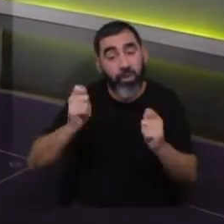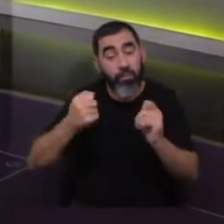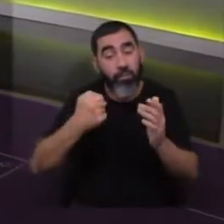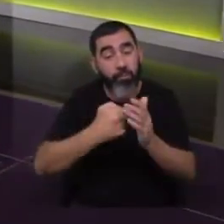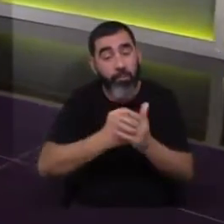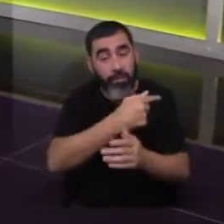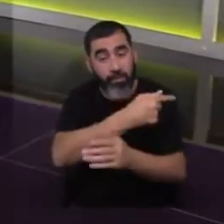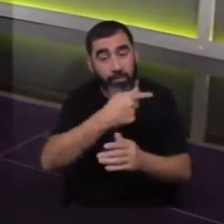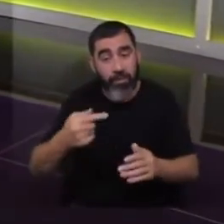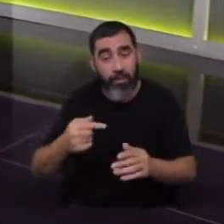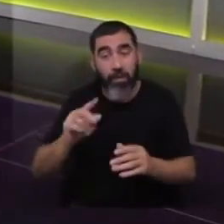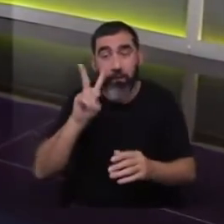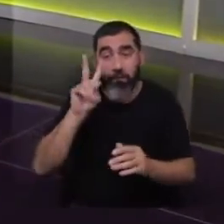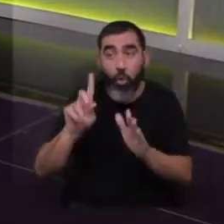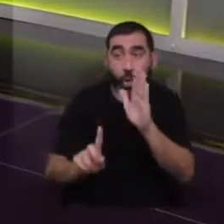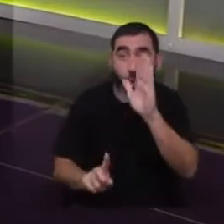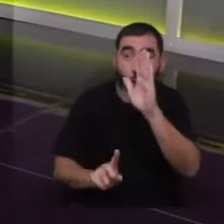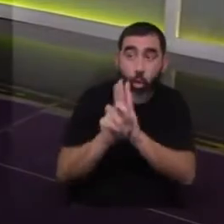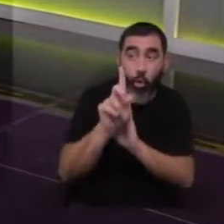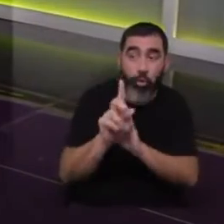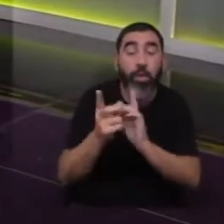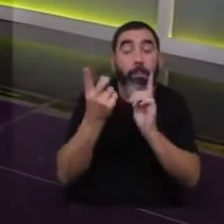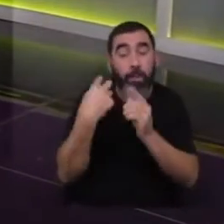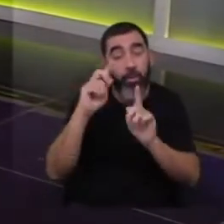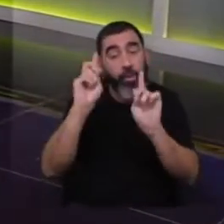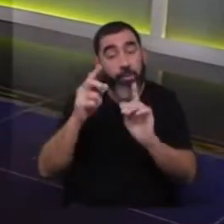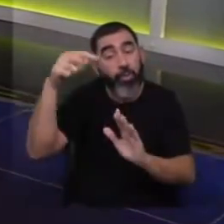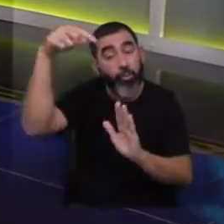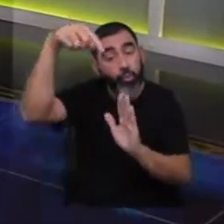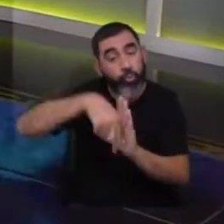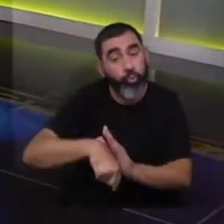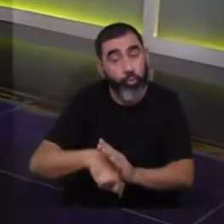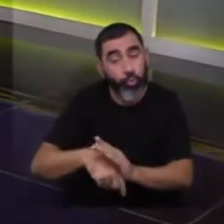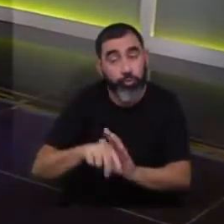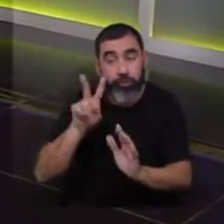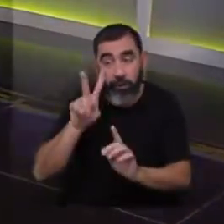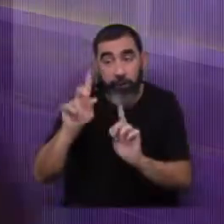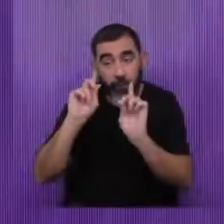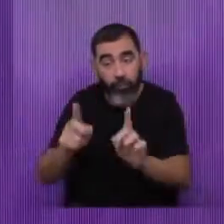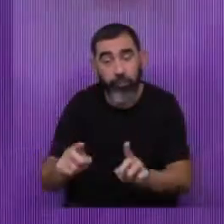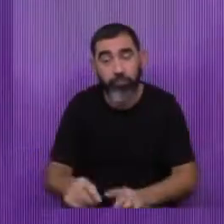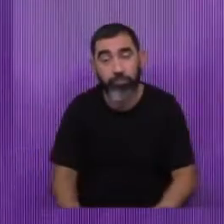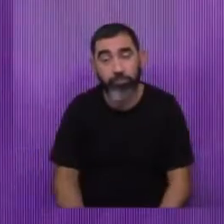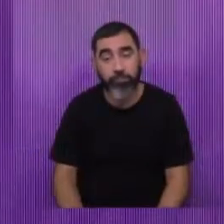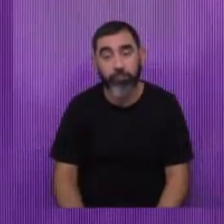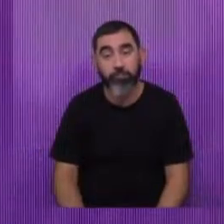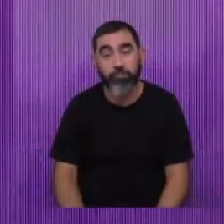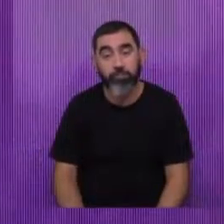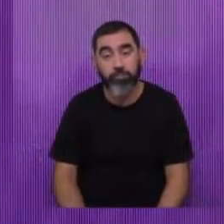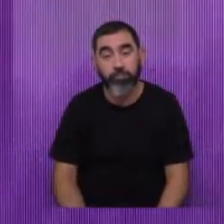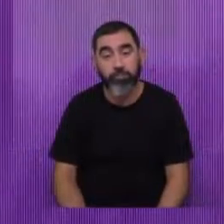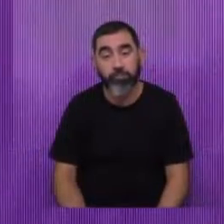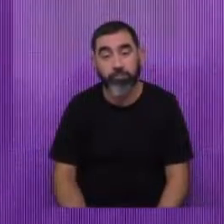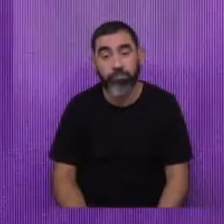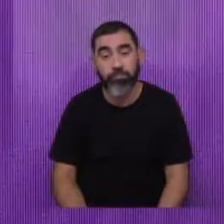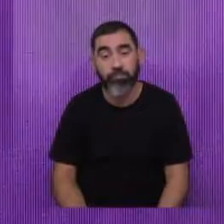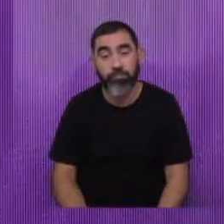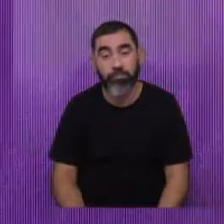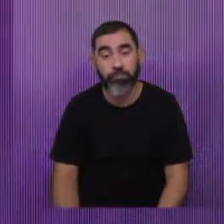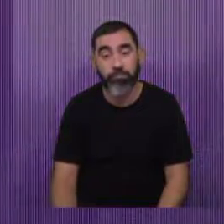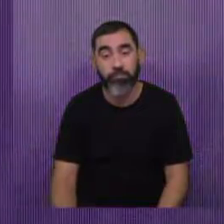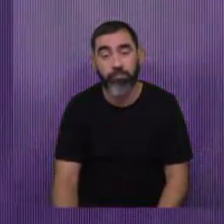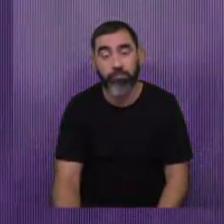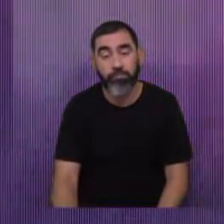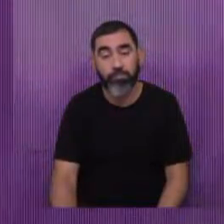Claro. No solamente se vieron estas auroras en las zonas donde habitualmente se ven, sino que se fueron moviendo, digamos,